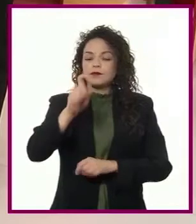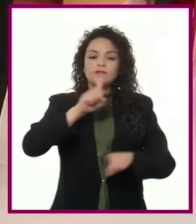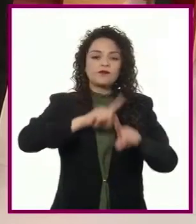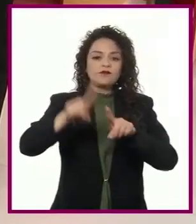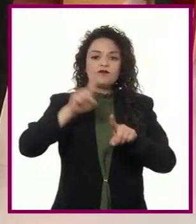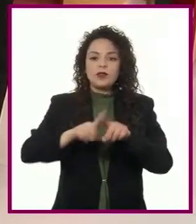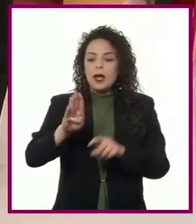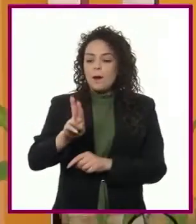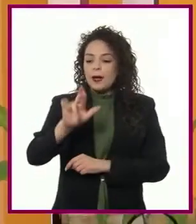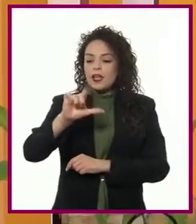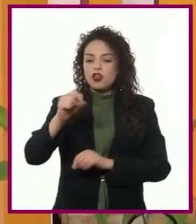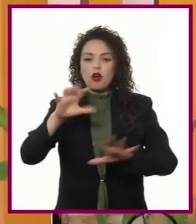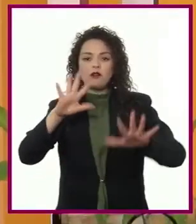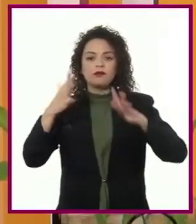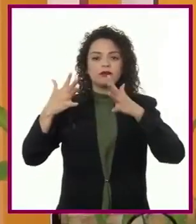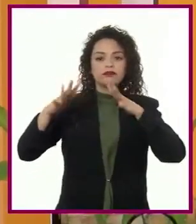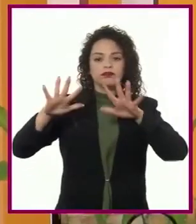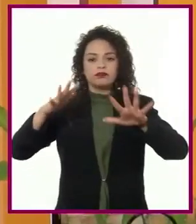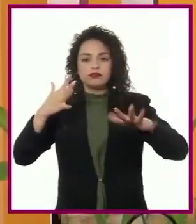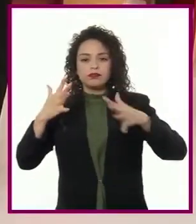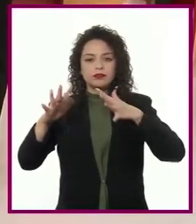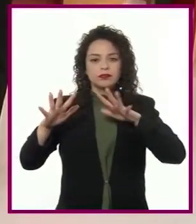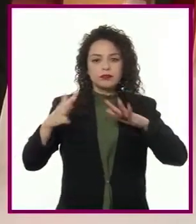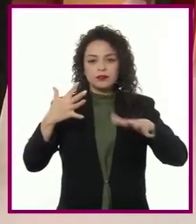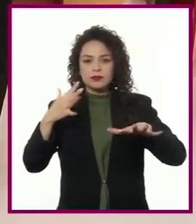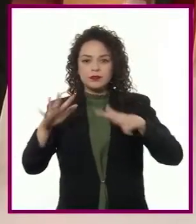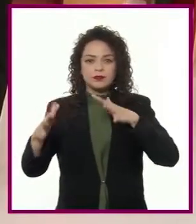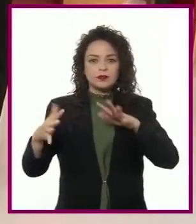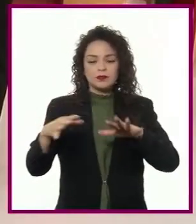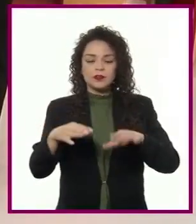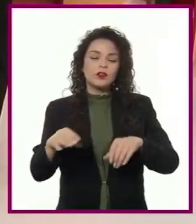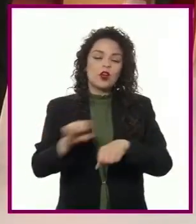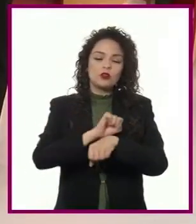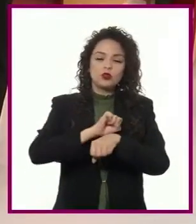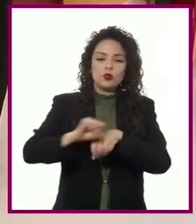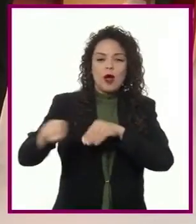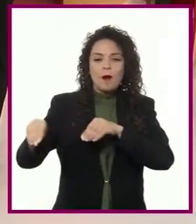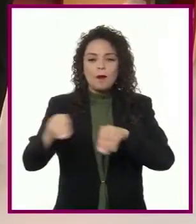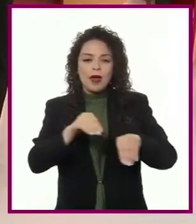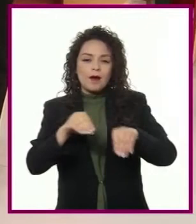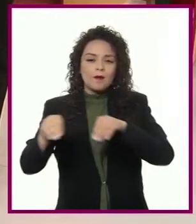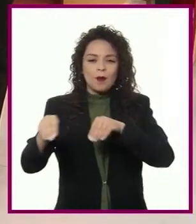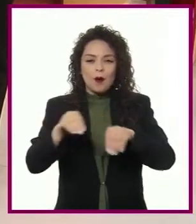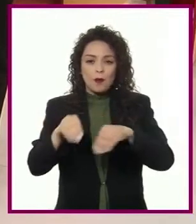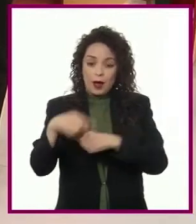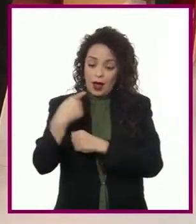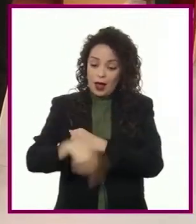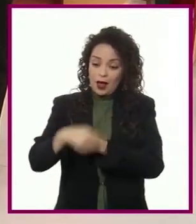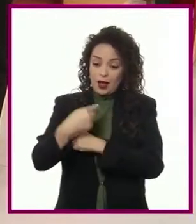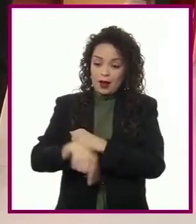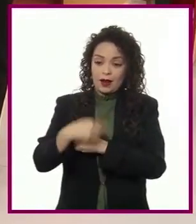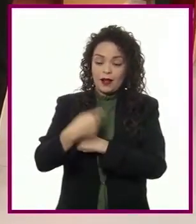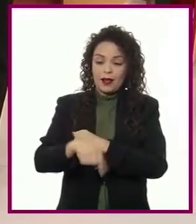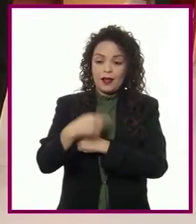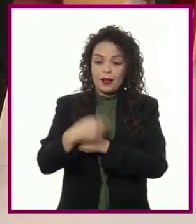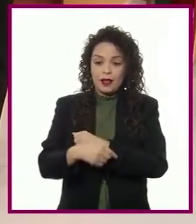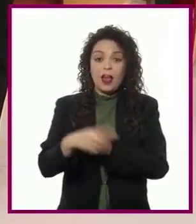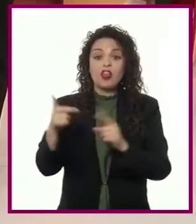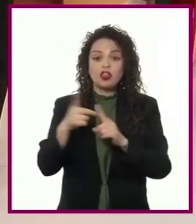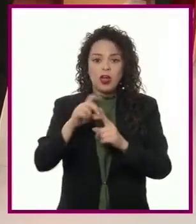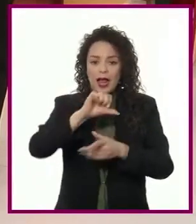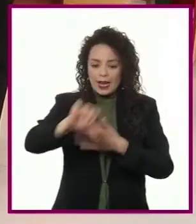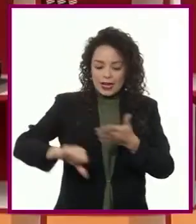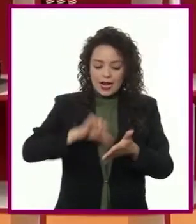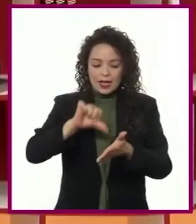varían suavemente, disminuyendo de manera gradual y constantemente a partir del centro de la